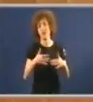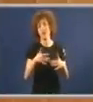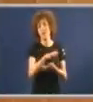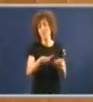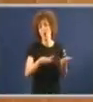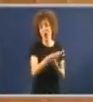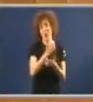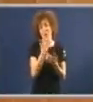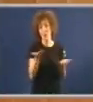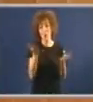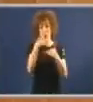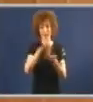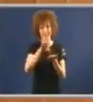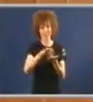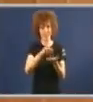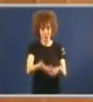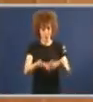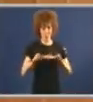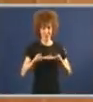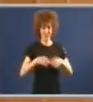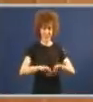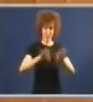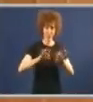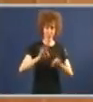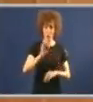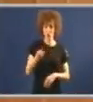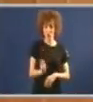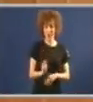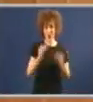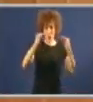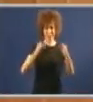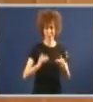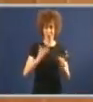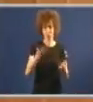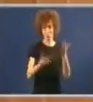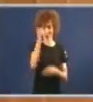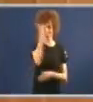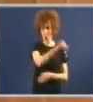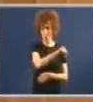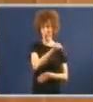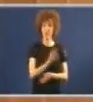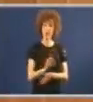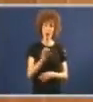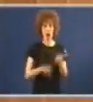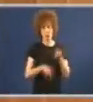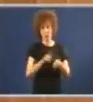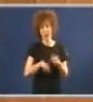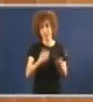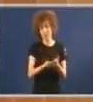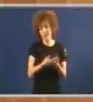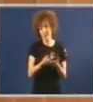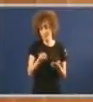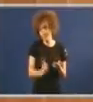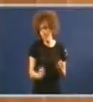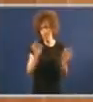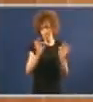violencia, como a falla de servicios especializados, salarios máis baixos que os homes, cando non hai carencia de recursos